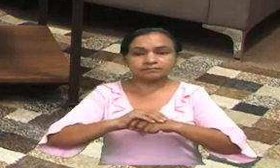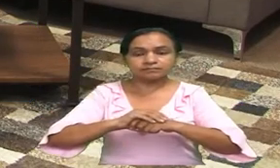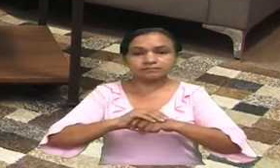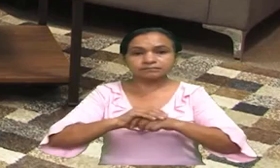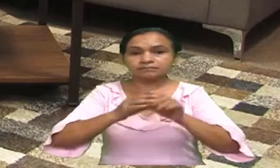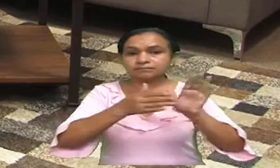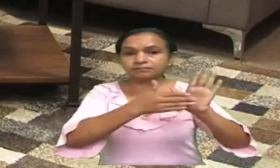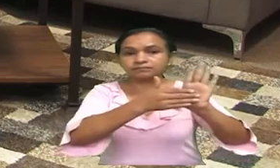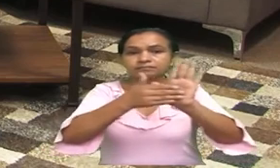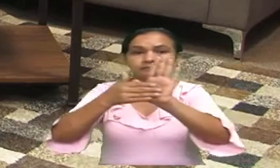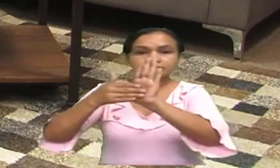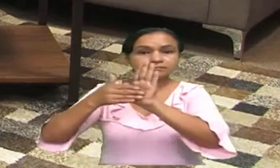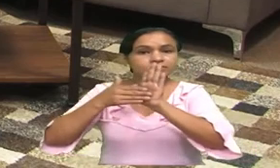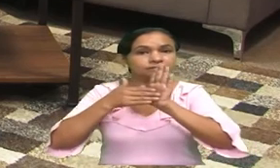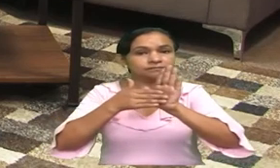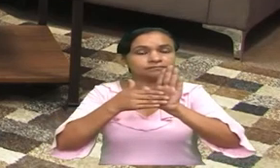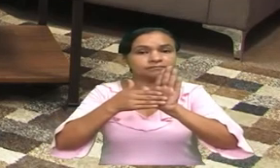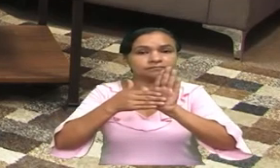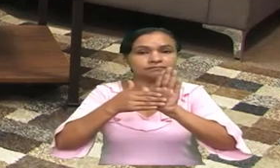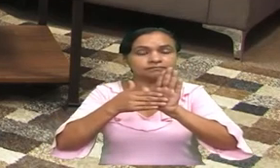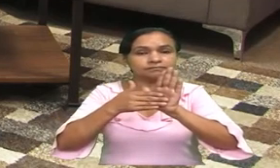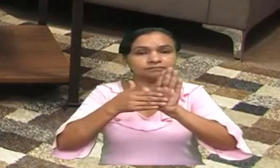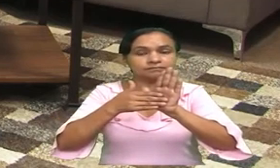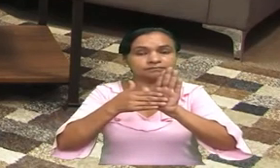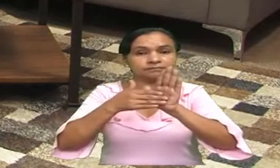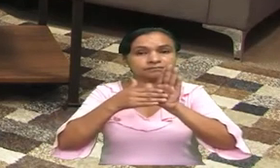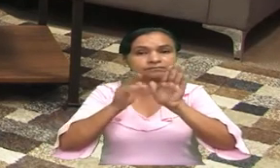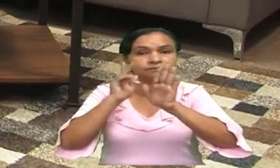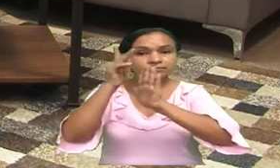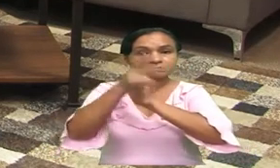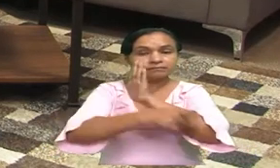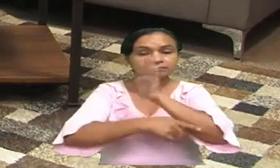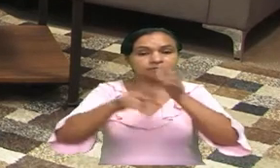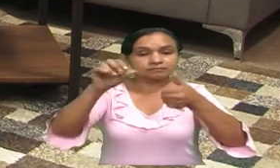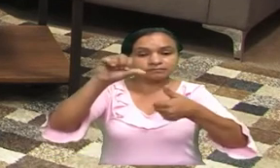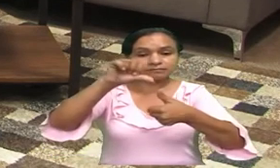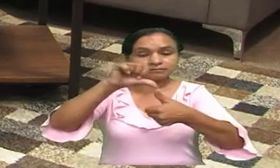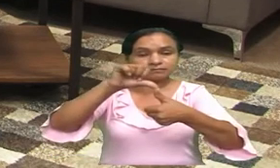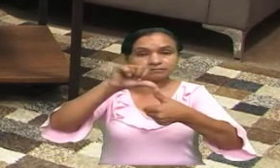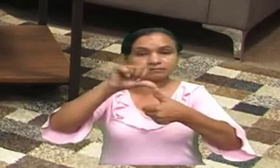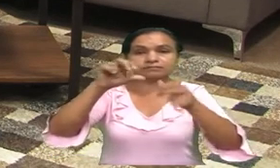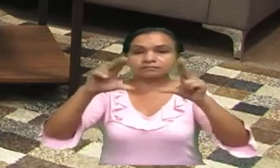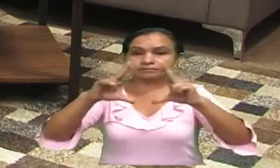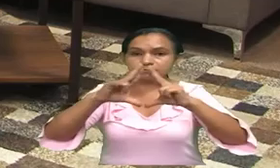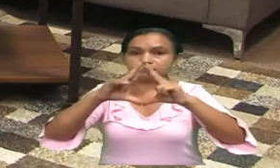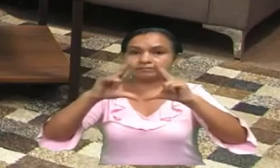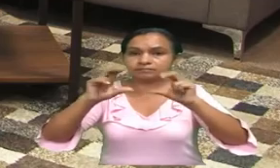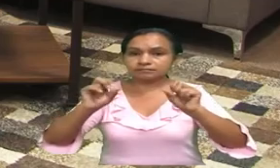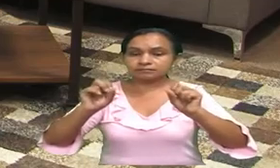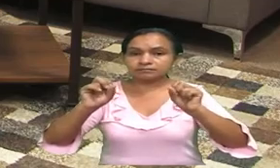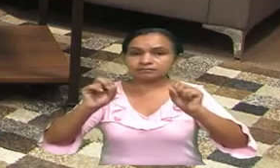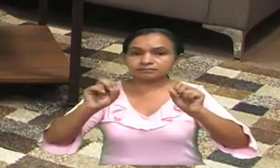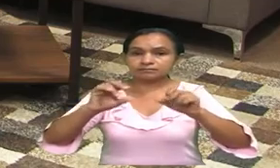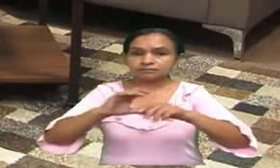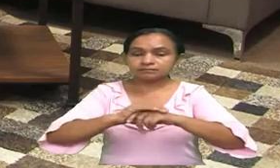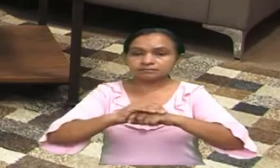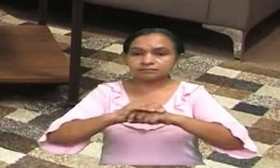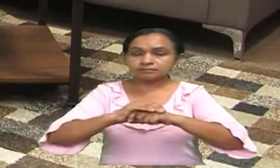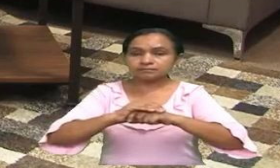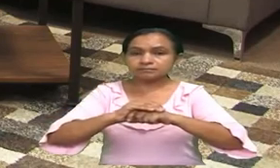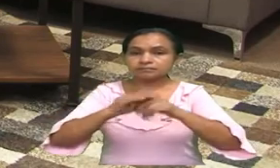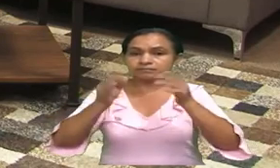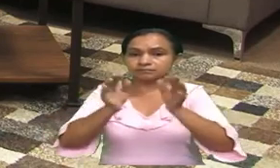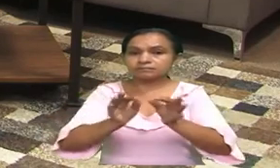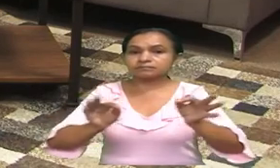de demostrarle al mundo, a Centroamérica y al mundo lo que es Nicaragua, yo creo que hay